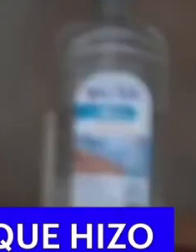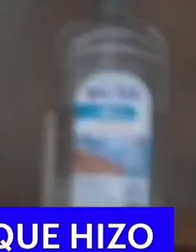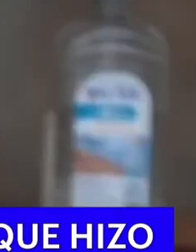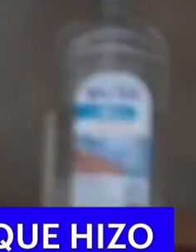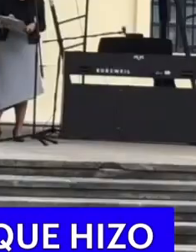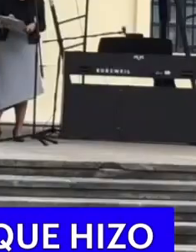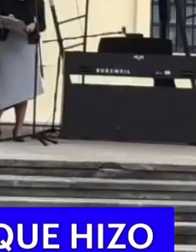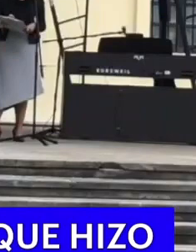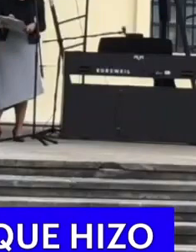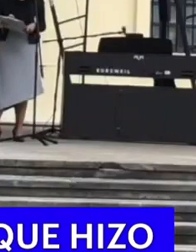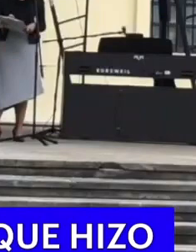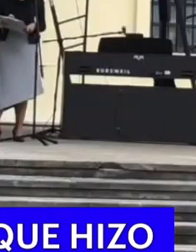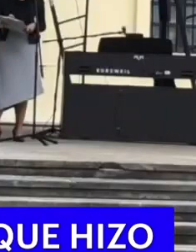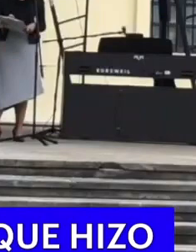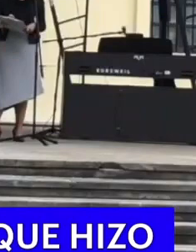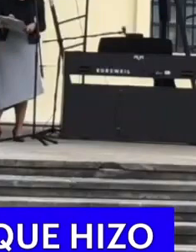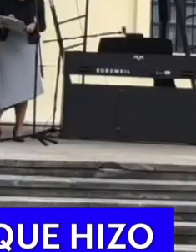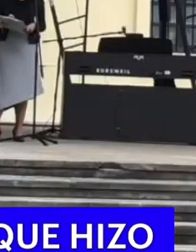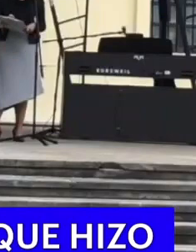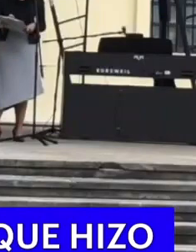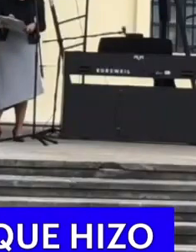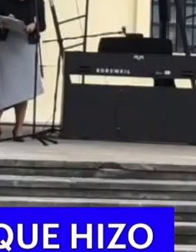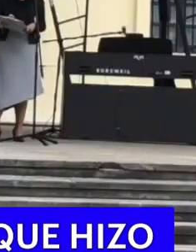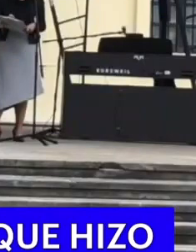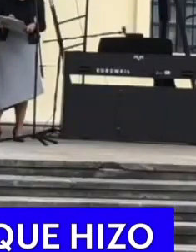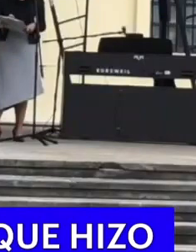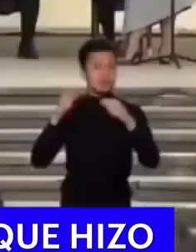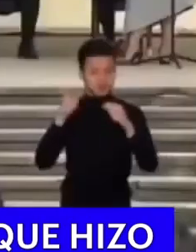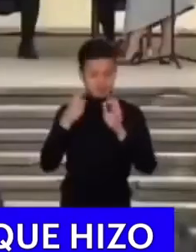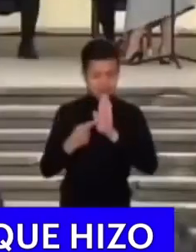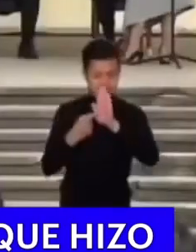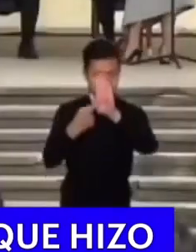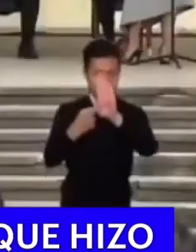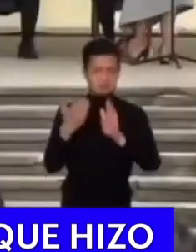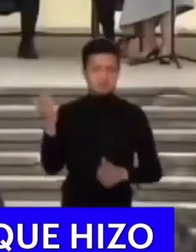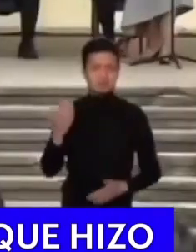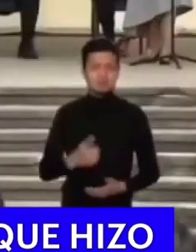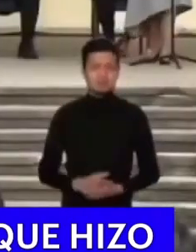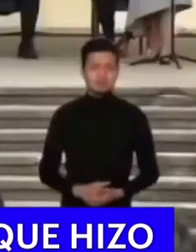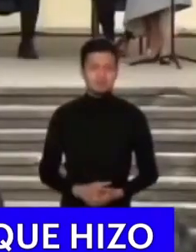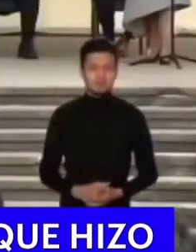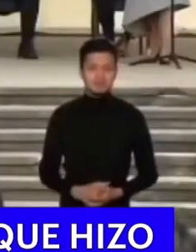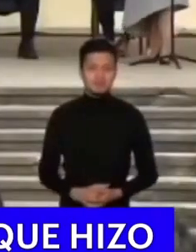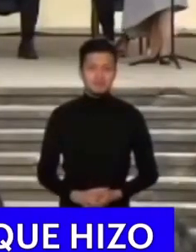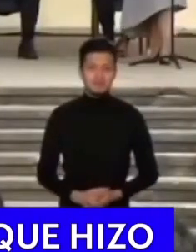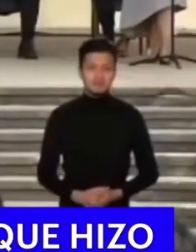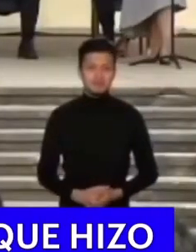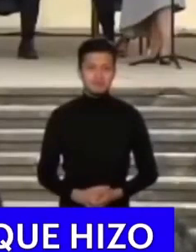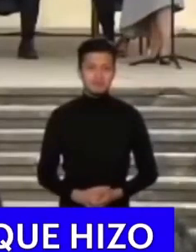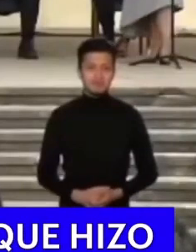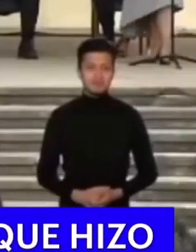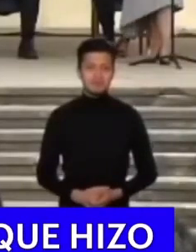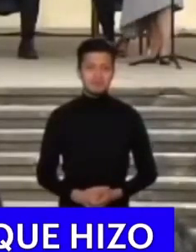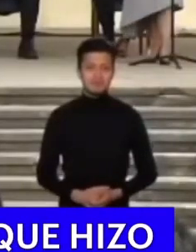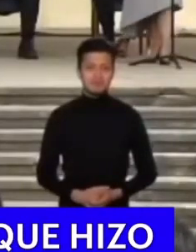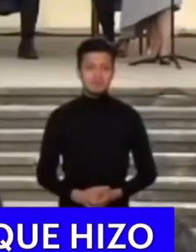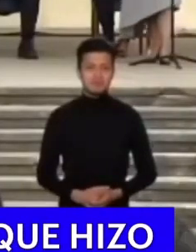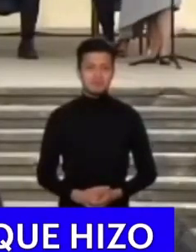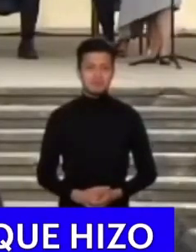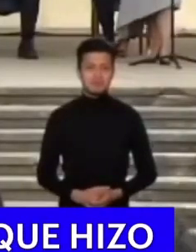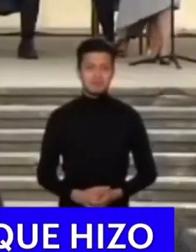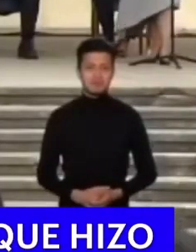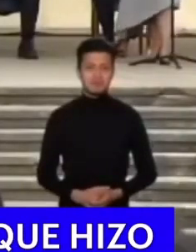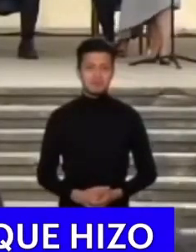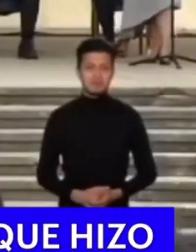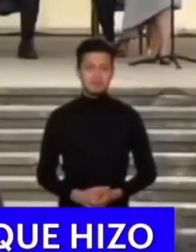sapo. El que se salta a la fila, ese es el berraco. Y eso que está ahí es de cultura mafiosa. Más allá de hipocresía, de politiquería,